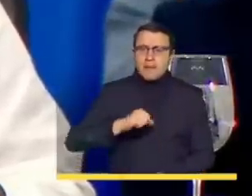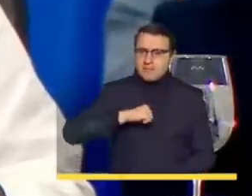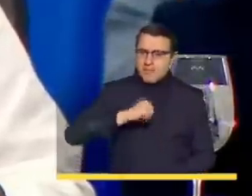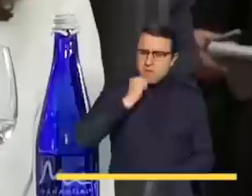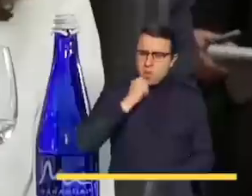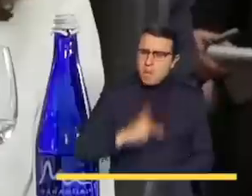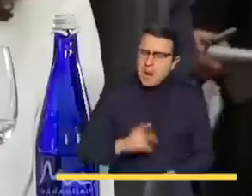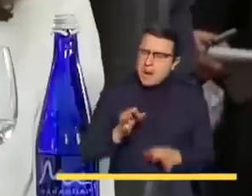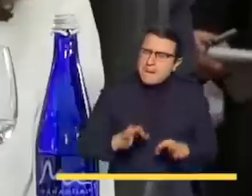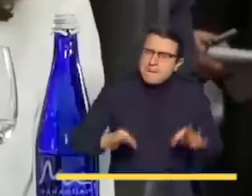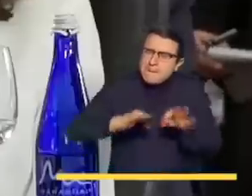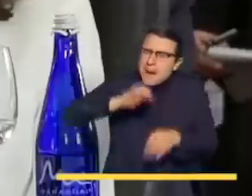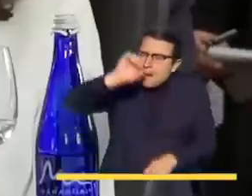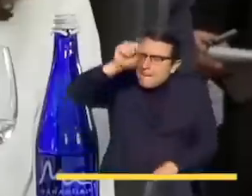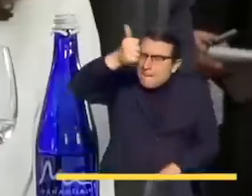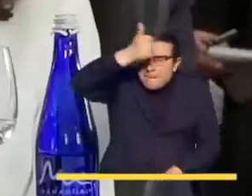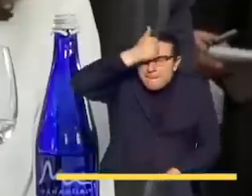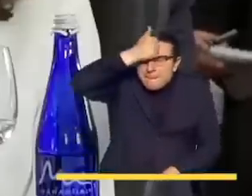la vida